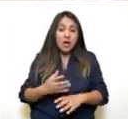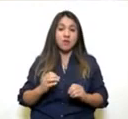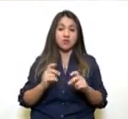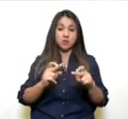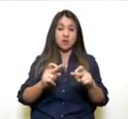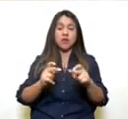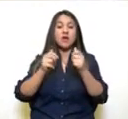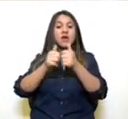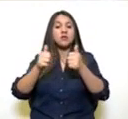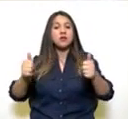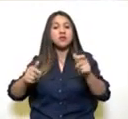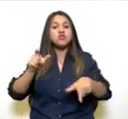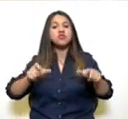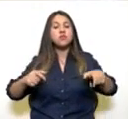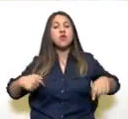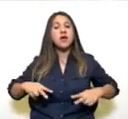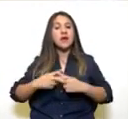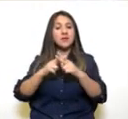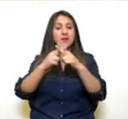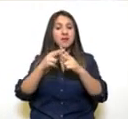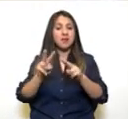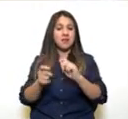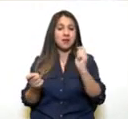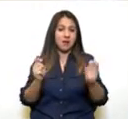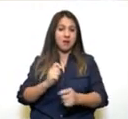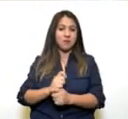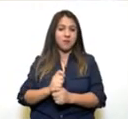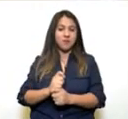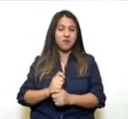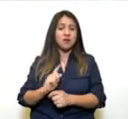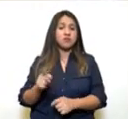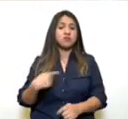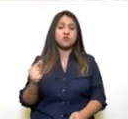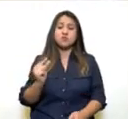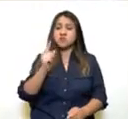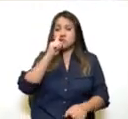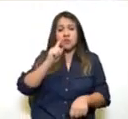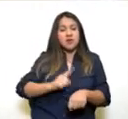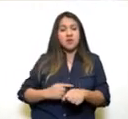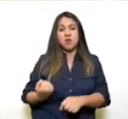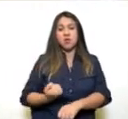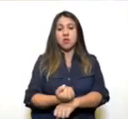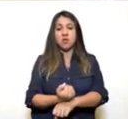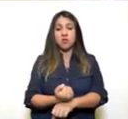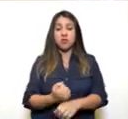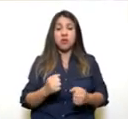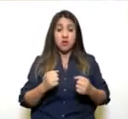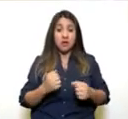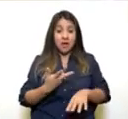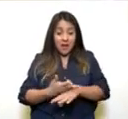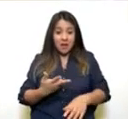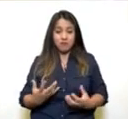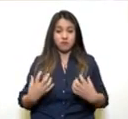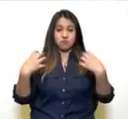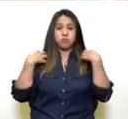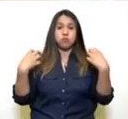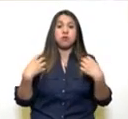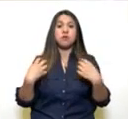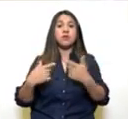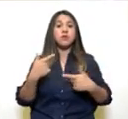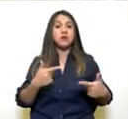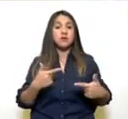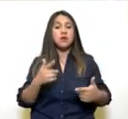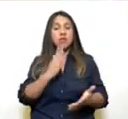autoridades somos herramientas de cambio nosotros estamos de paso mientras estamos ahí se tienen que producir